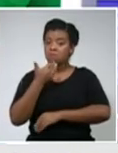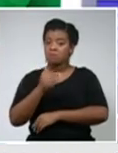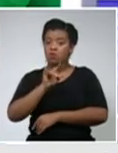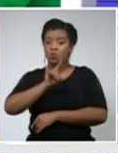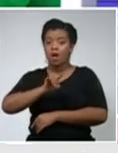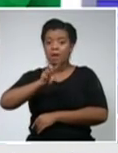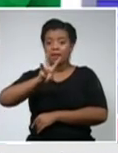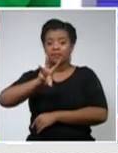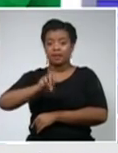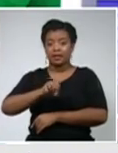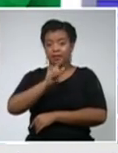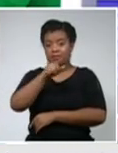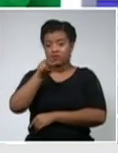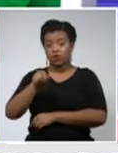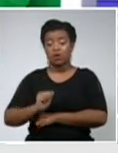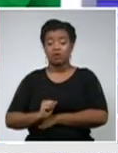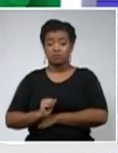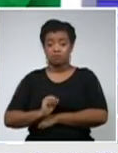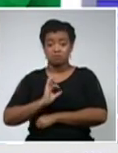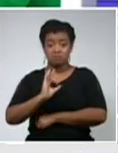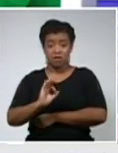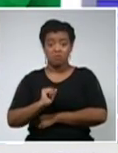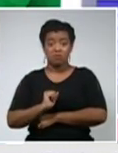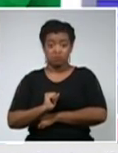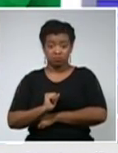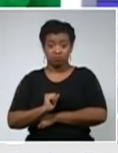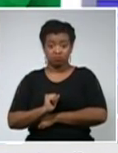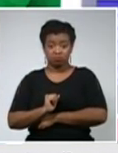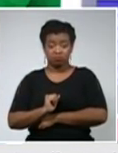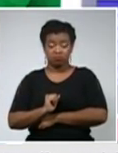ser 32 casos más de alta que los